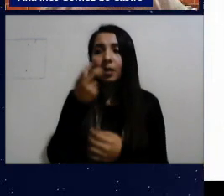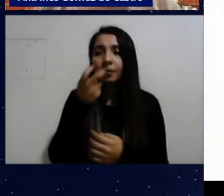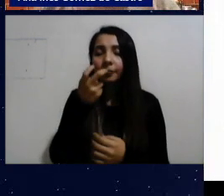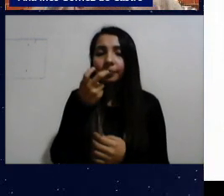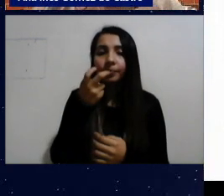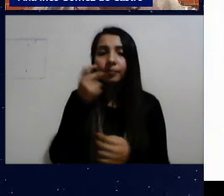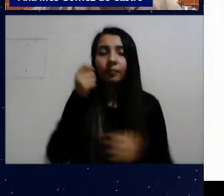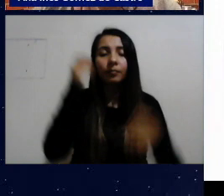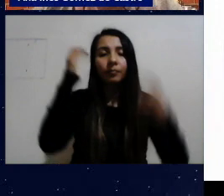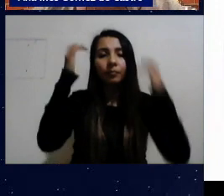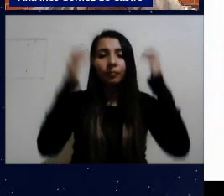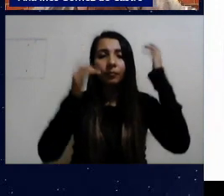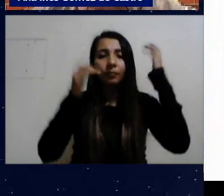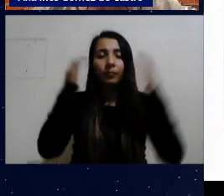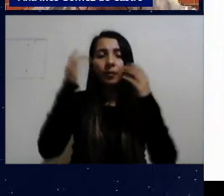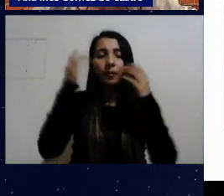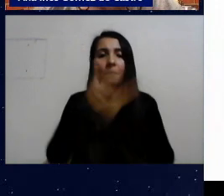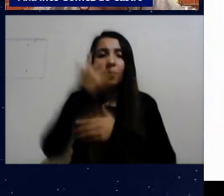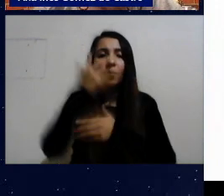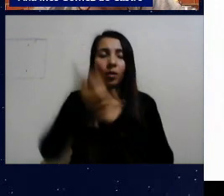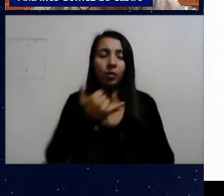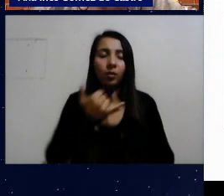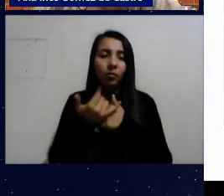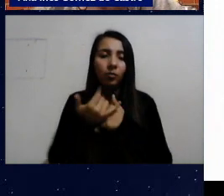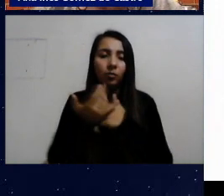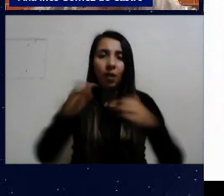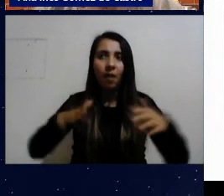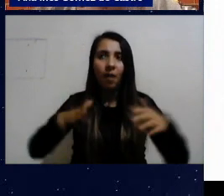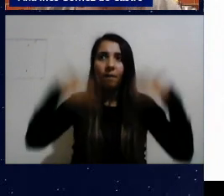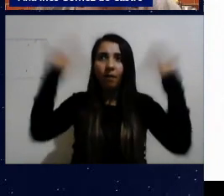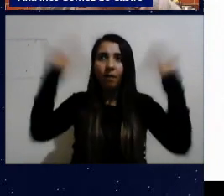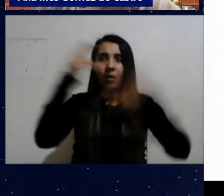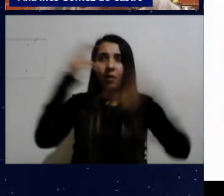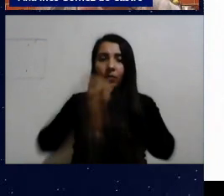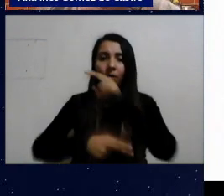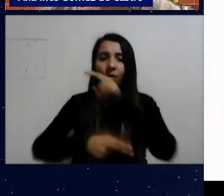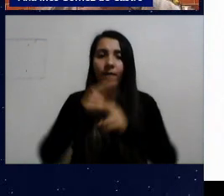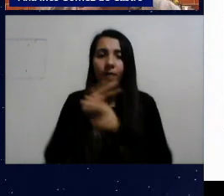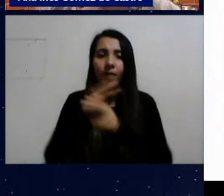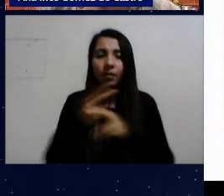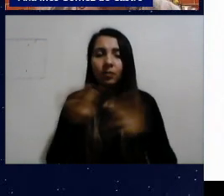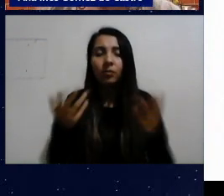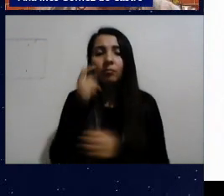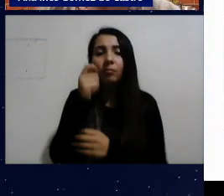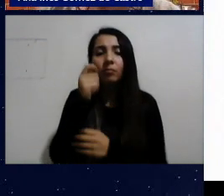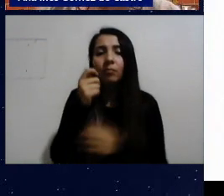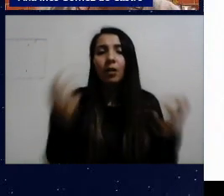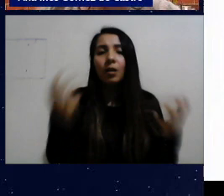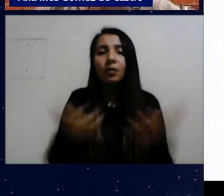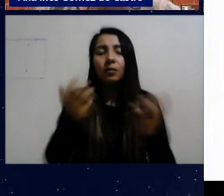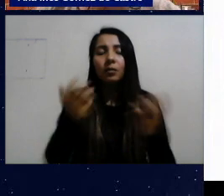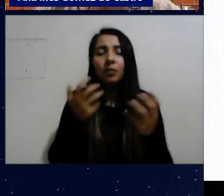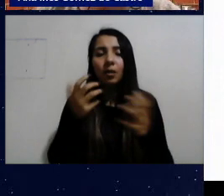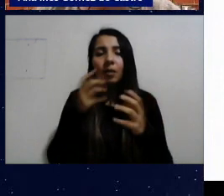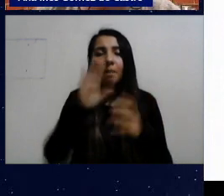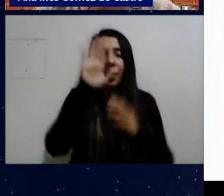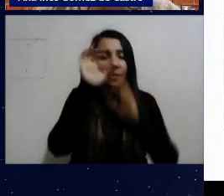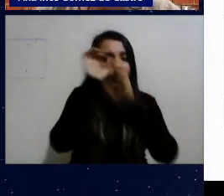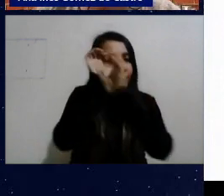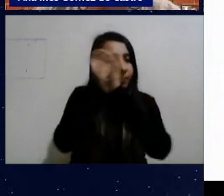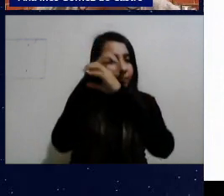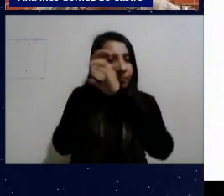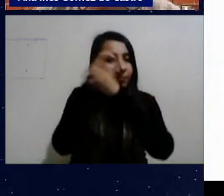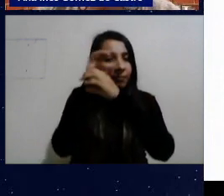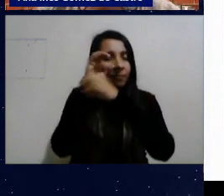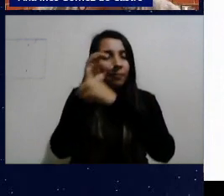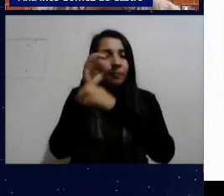Entonces, esto nos llevó a plantearnos un proyecto espacial. Y el proyecto espacial era desarrollar